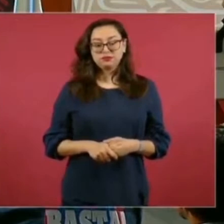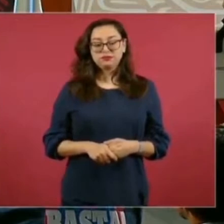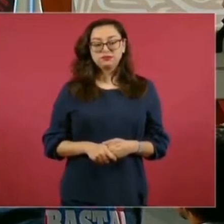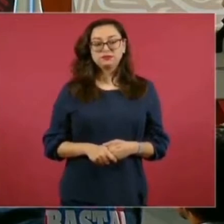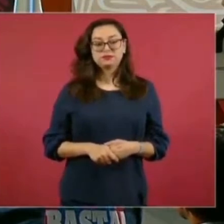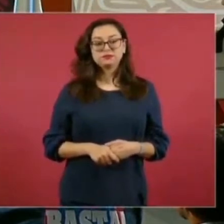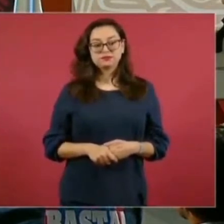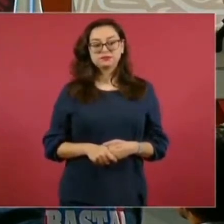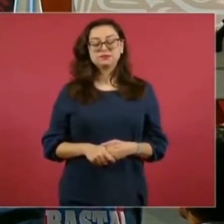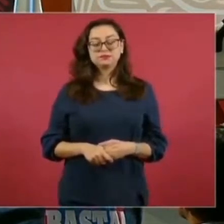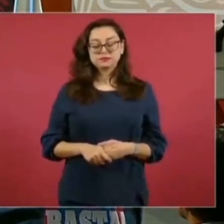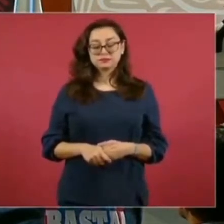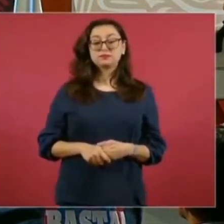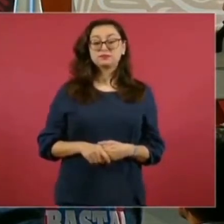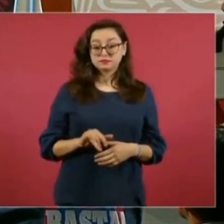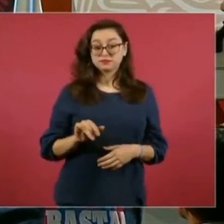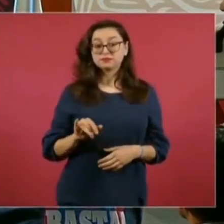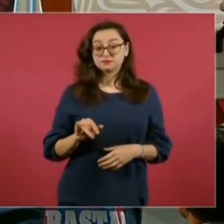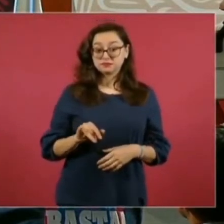Sí.